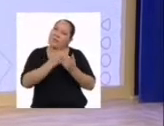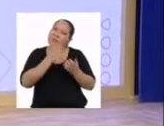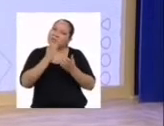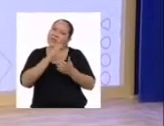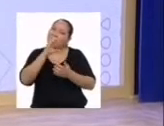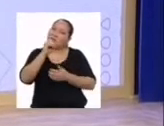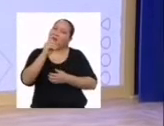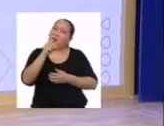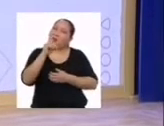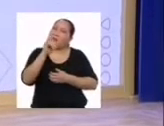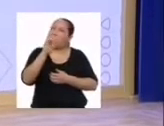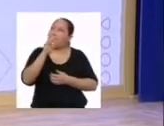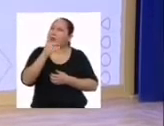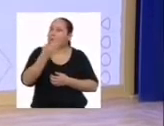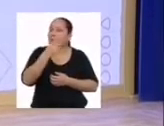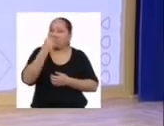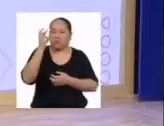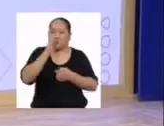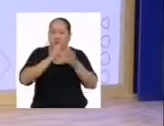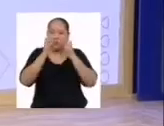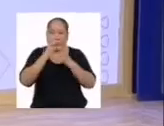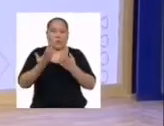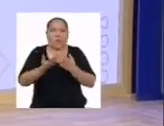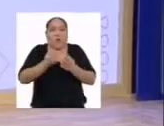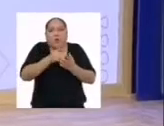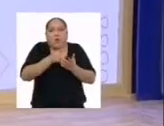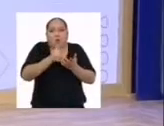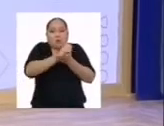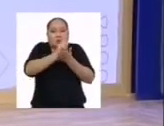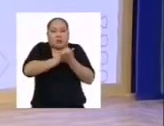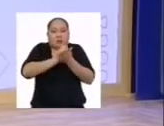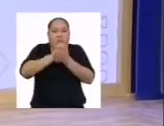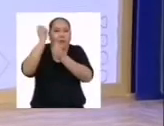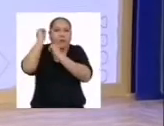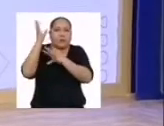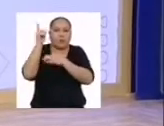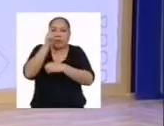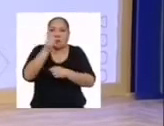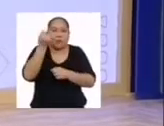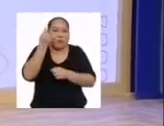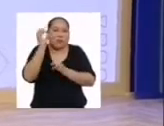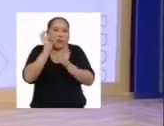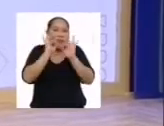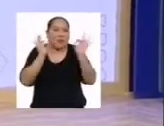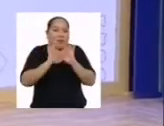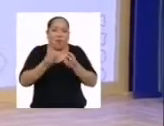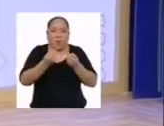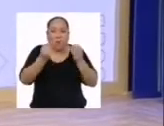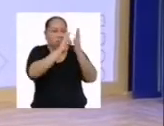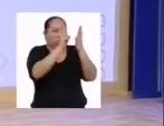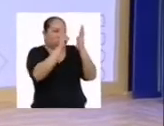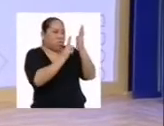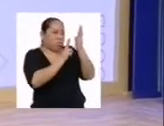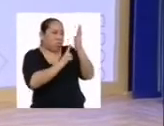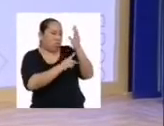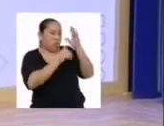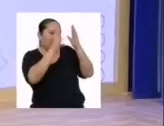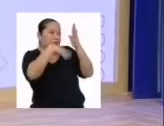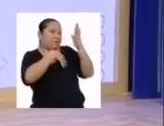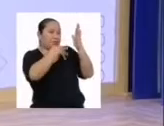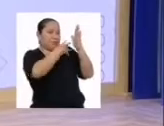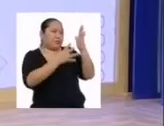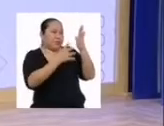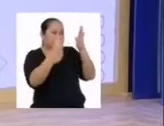lo dudo, ¿ah? Hay varios textos expositivos que no se entienden nada. Mucho texto, tablas, palabras que